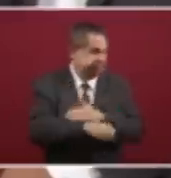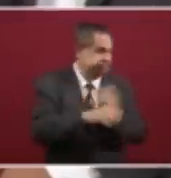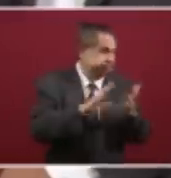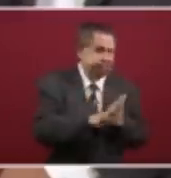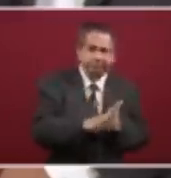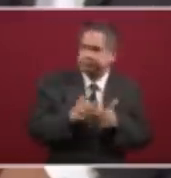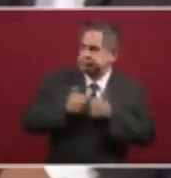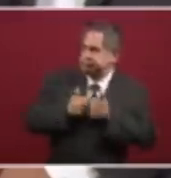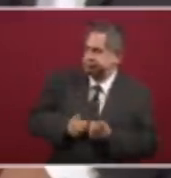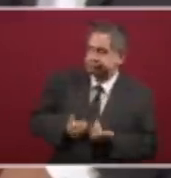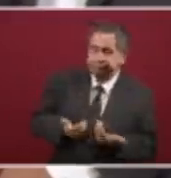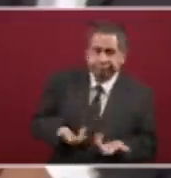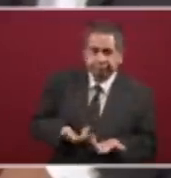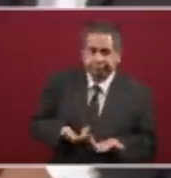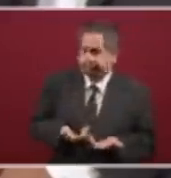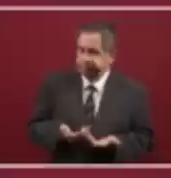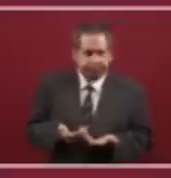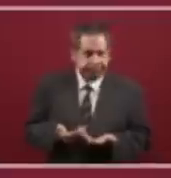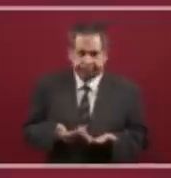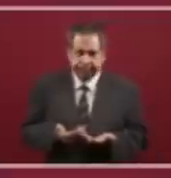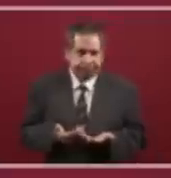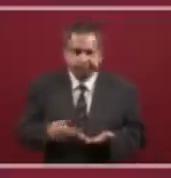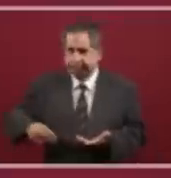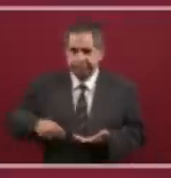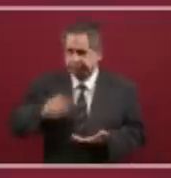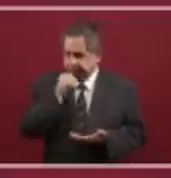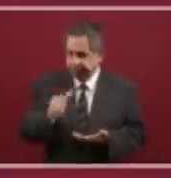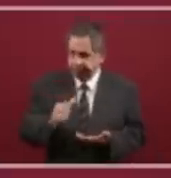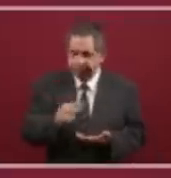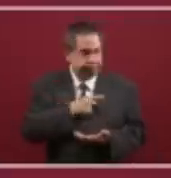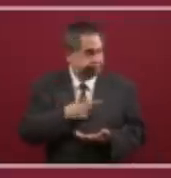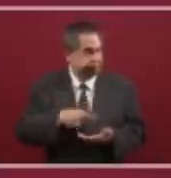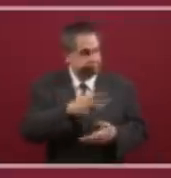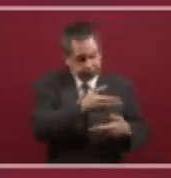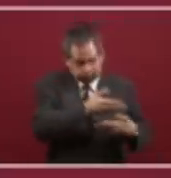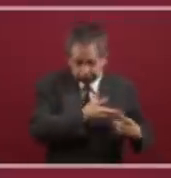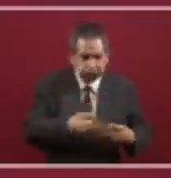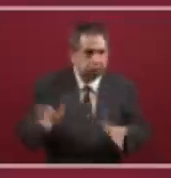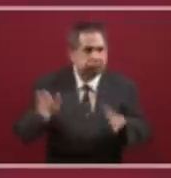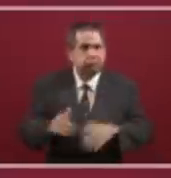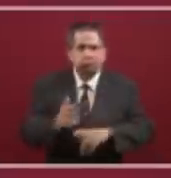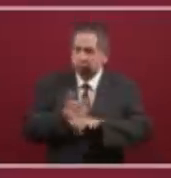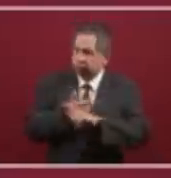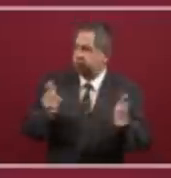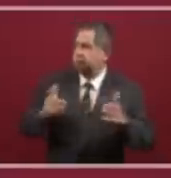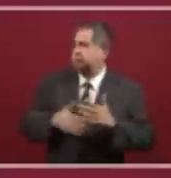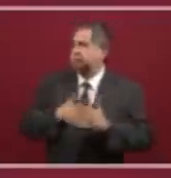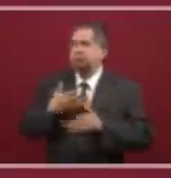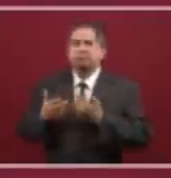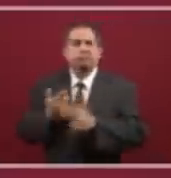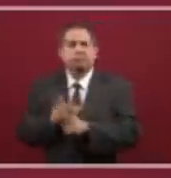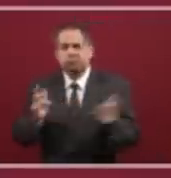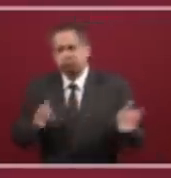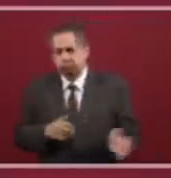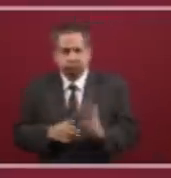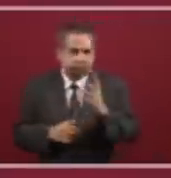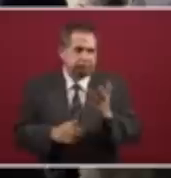está en prisión y debería de gozar de libertades